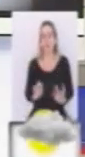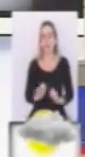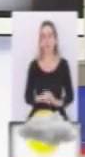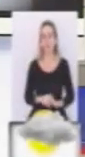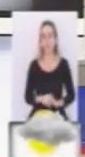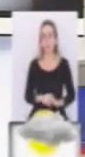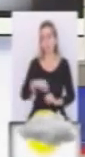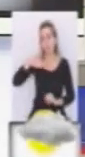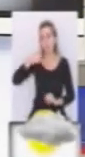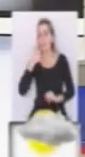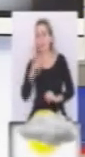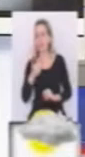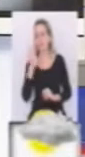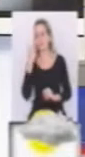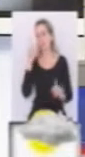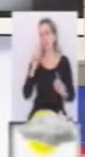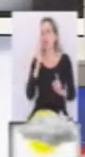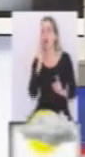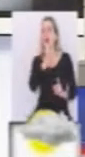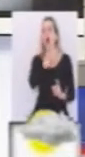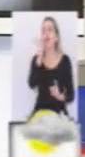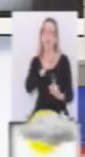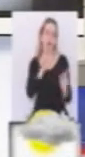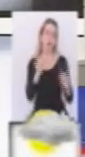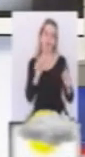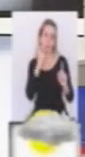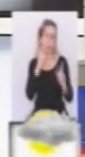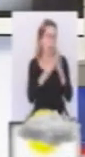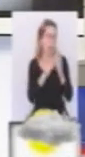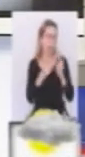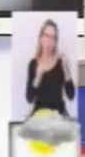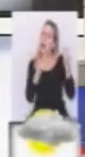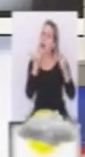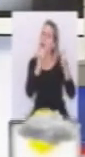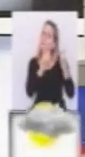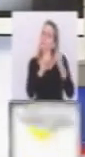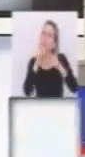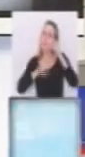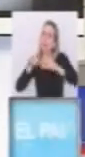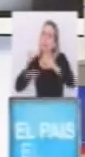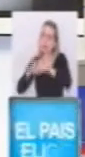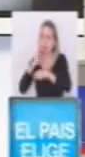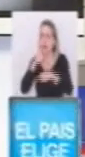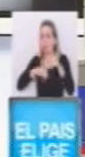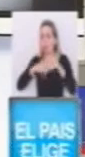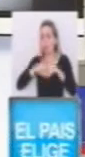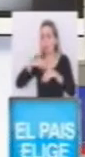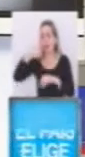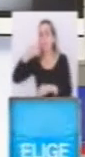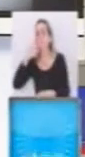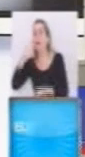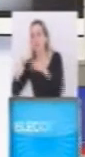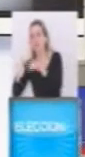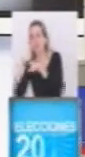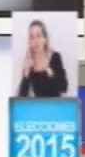votantes masistas, fervientemente antikirchneristas que nunca votarían a Scioli. Hay votantes masistas, peronistas clásicos que